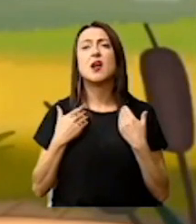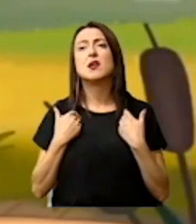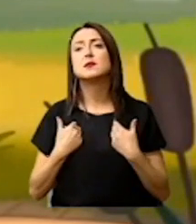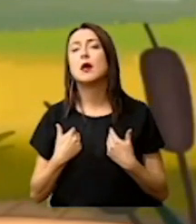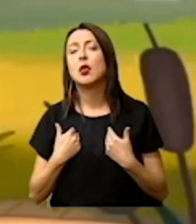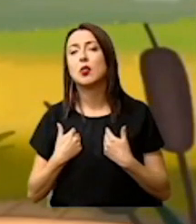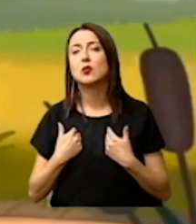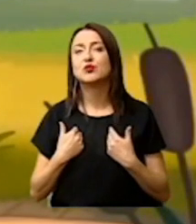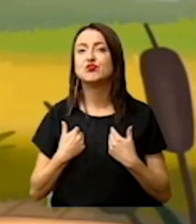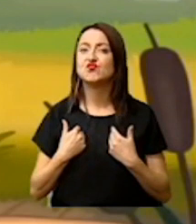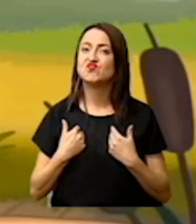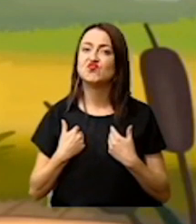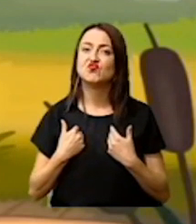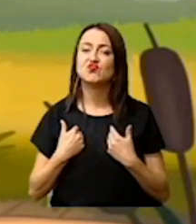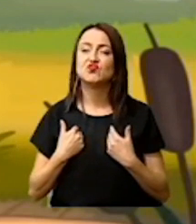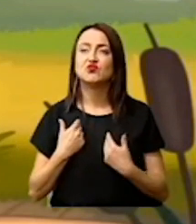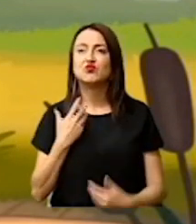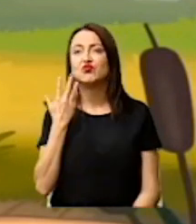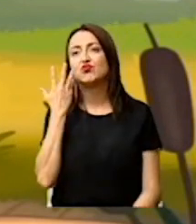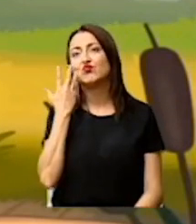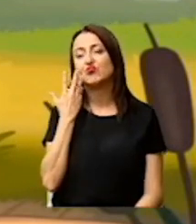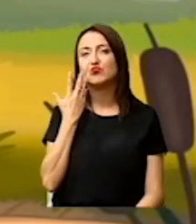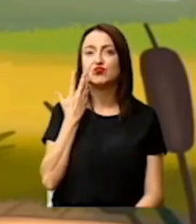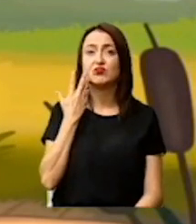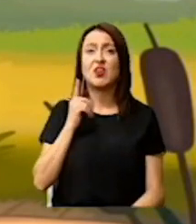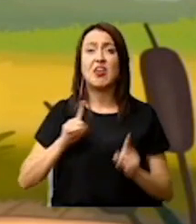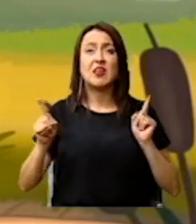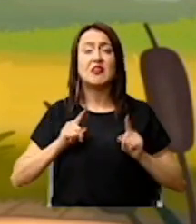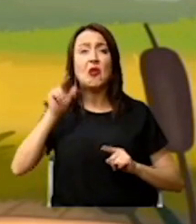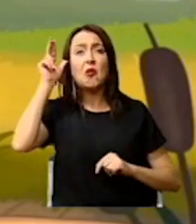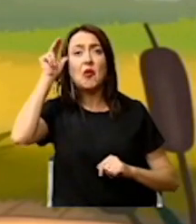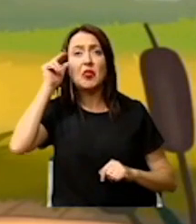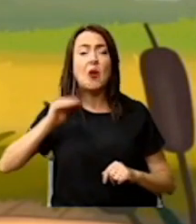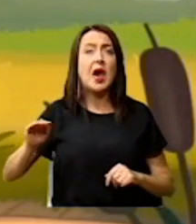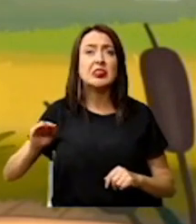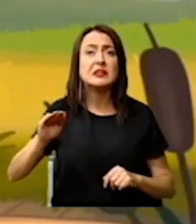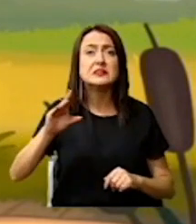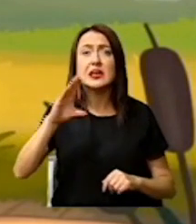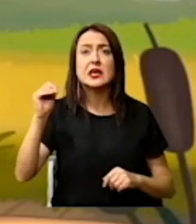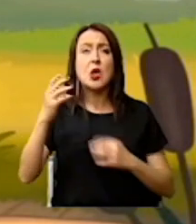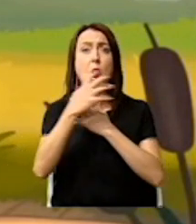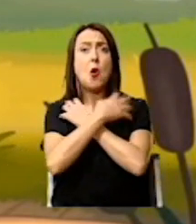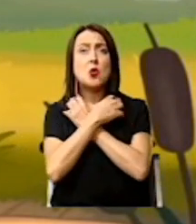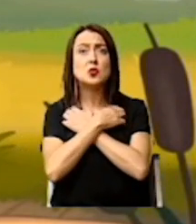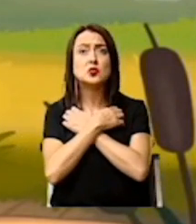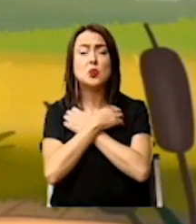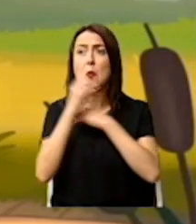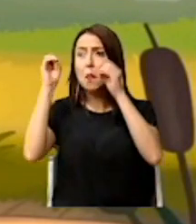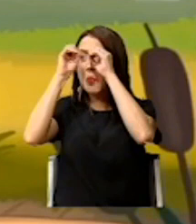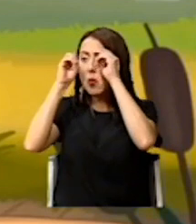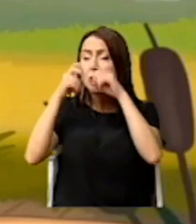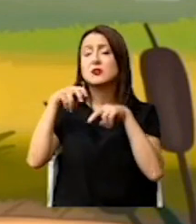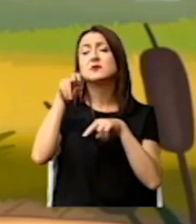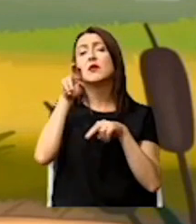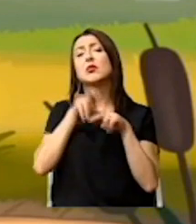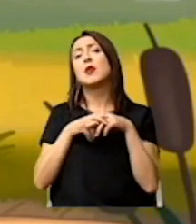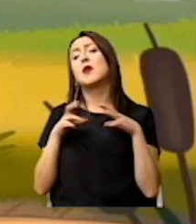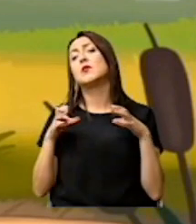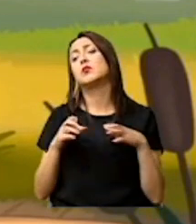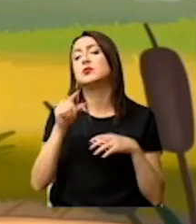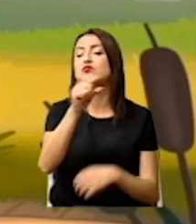Cansados y desilusionados, Erizo, Conejo, Ardilla, Oso y Búho se sentaron junto al